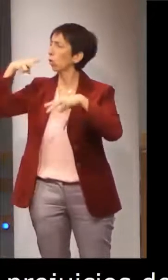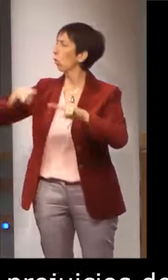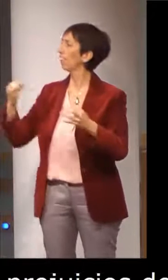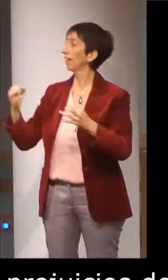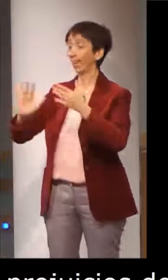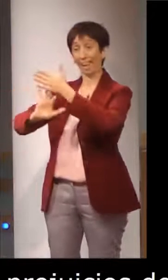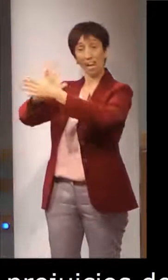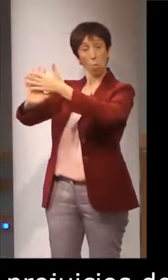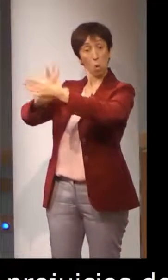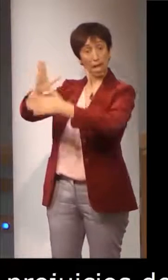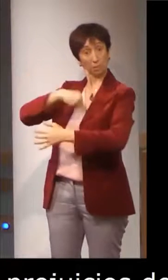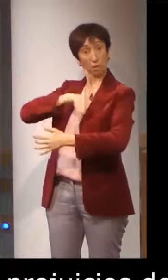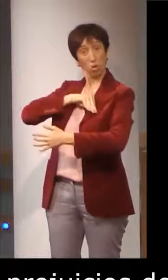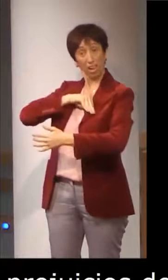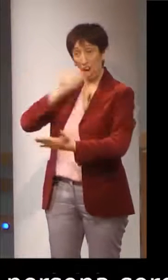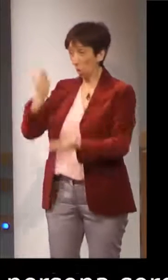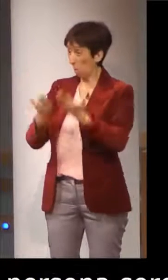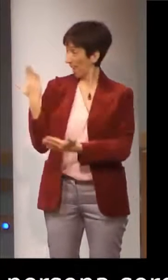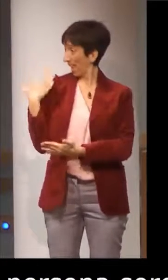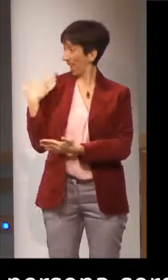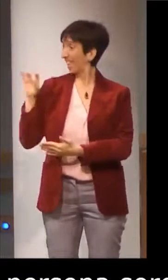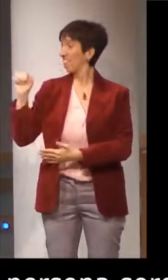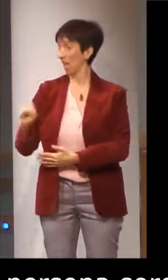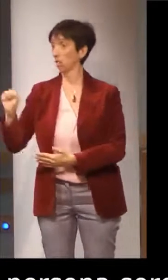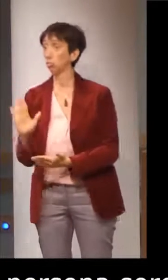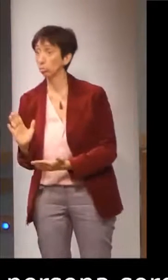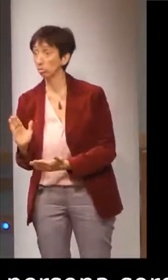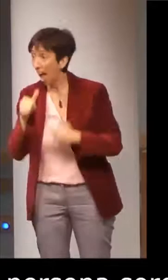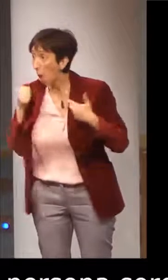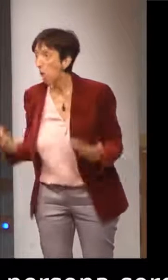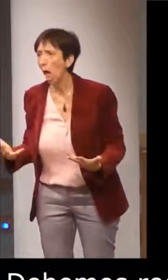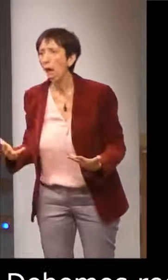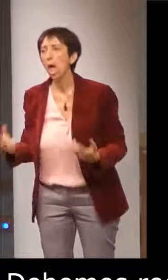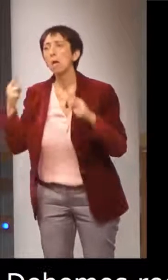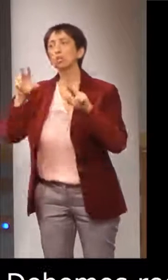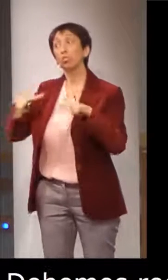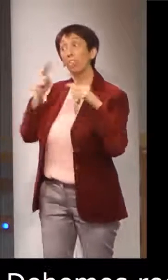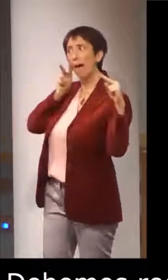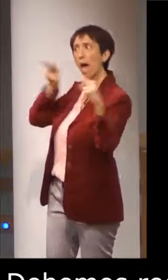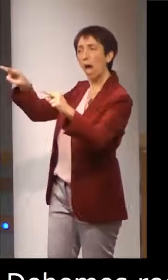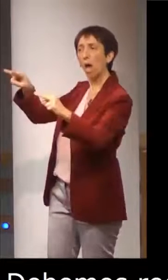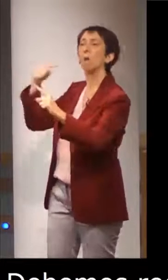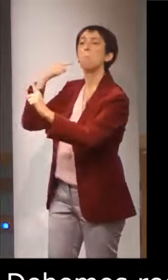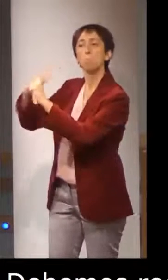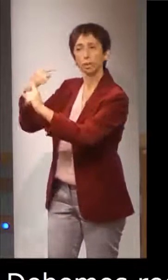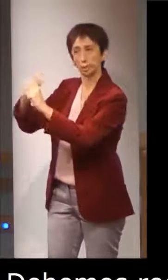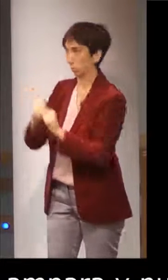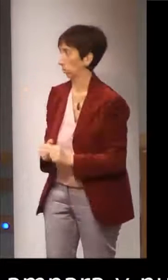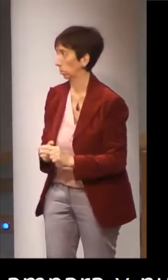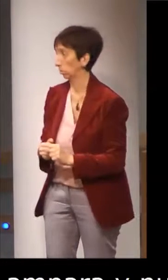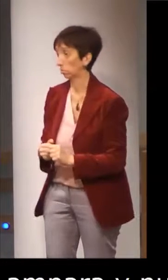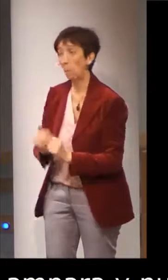Debemos reconocer la normativa que nos ampara y nuestros derechos y si hacemos una comparativa en los últimos 15 años, la